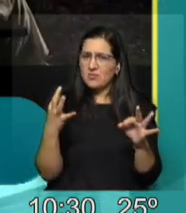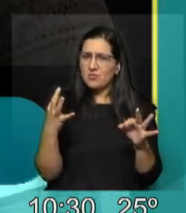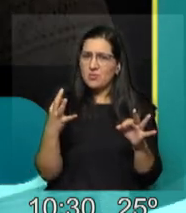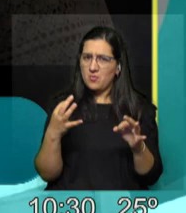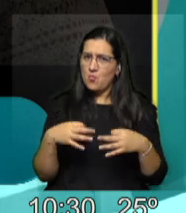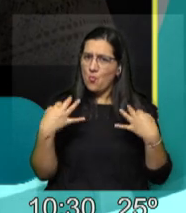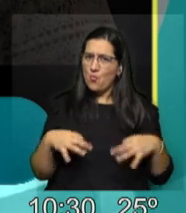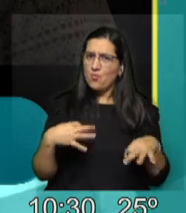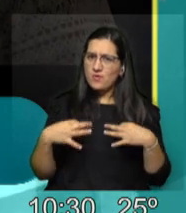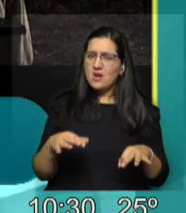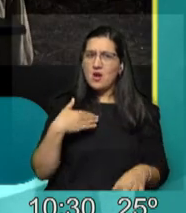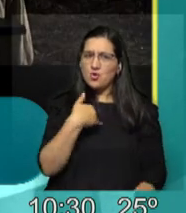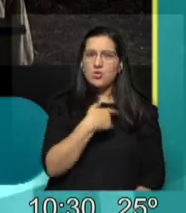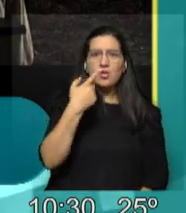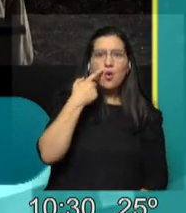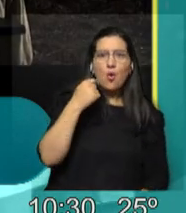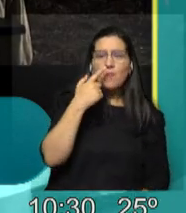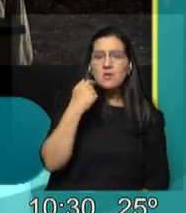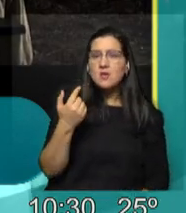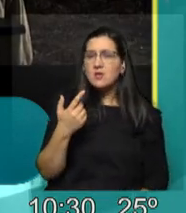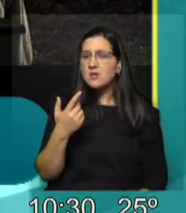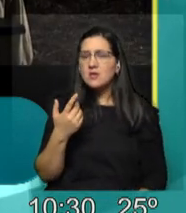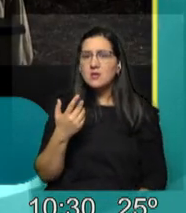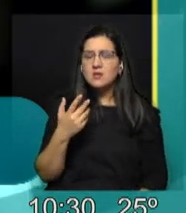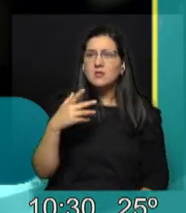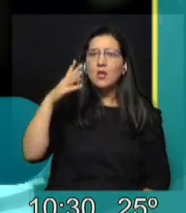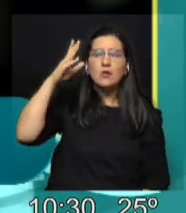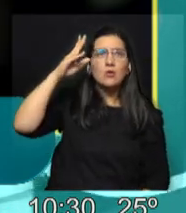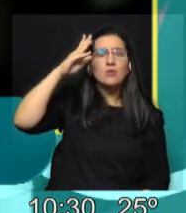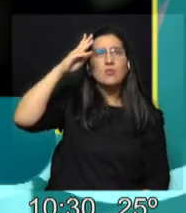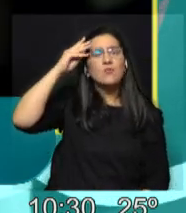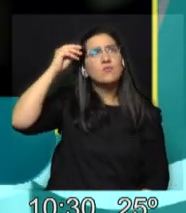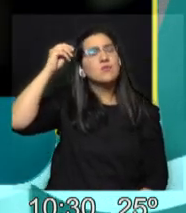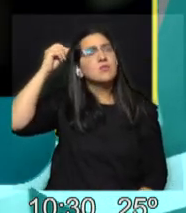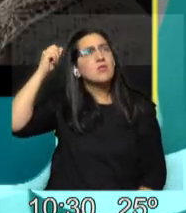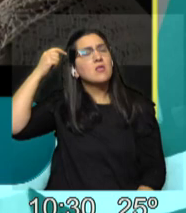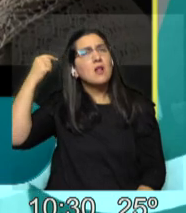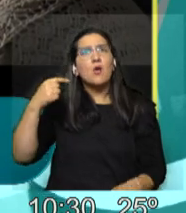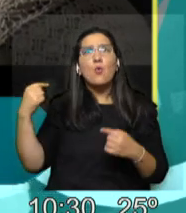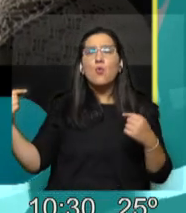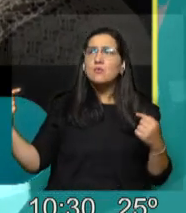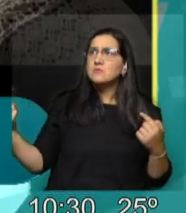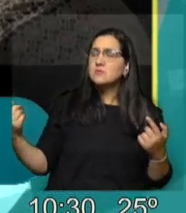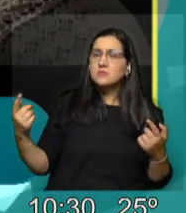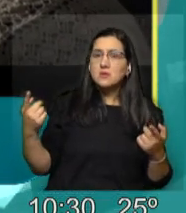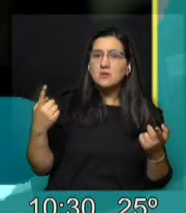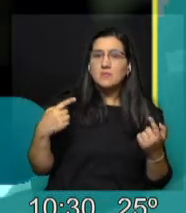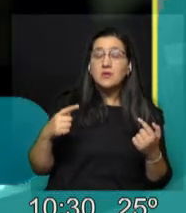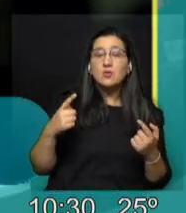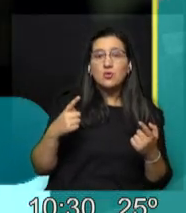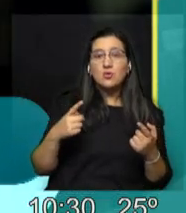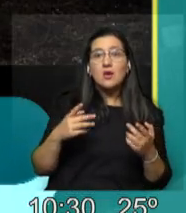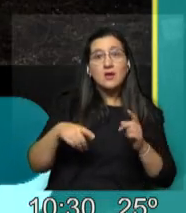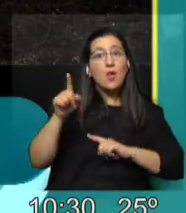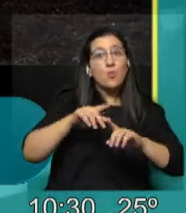sale muy bien ese papel de hombre que está un poco desmemoriado o va perdiendo la memoria. lo que no va perdiendo es la lucidez en